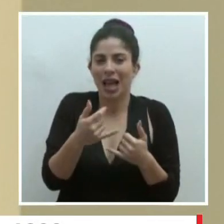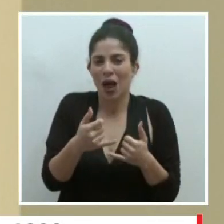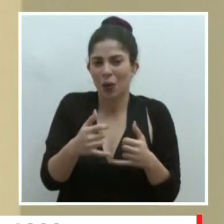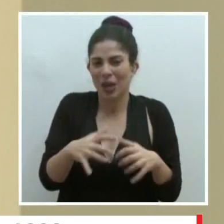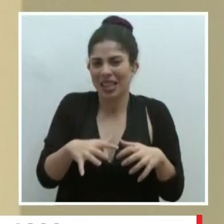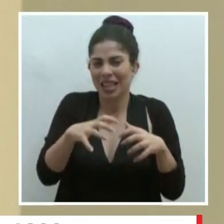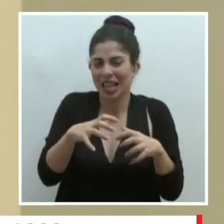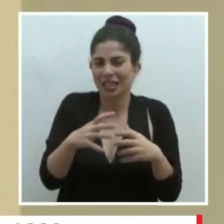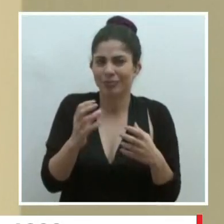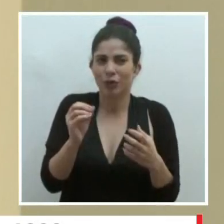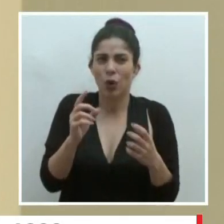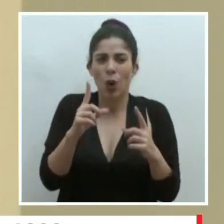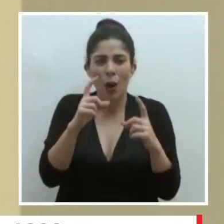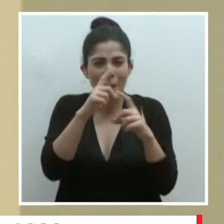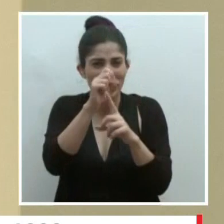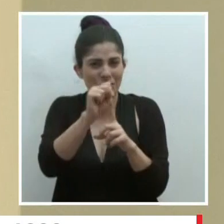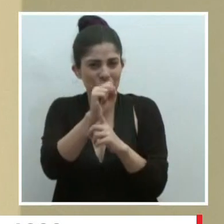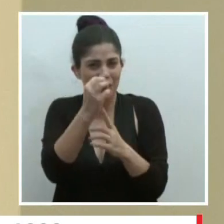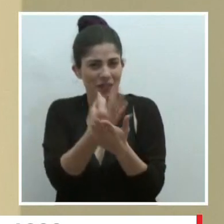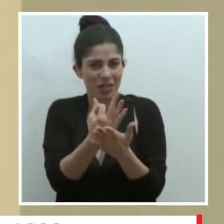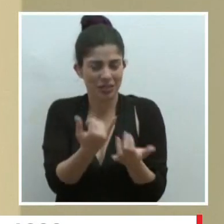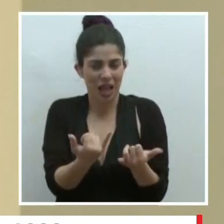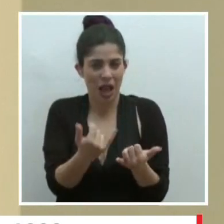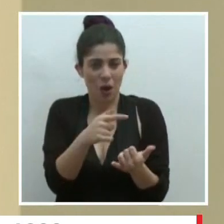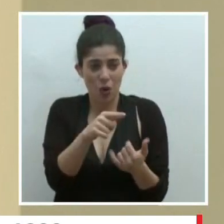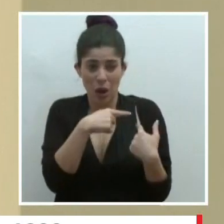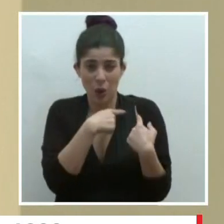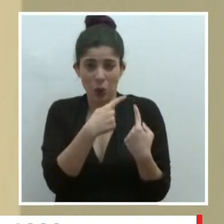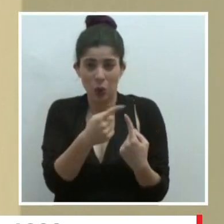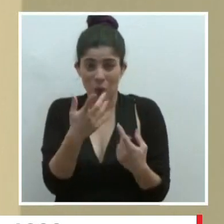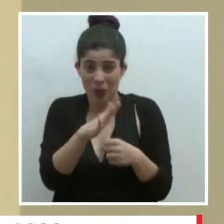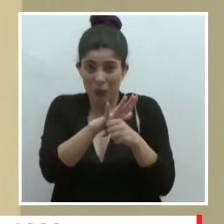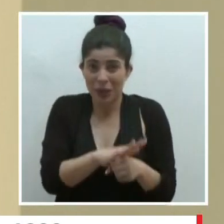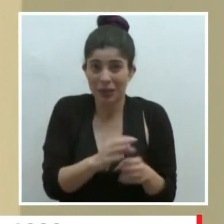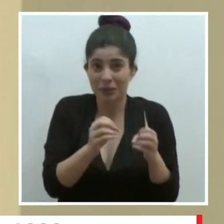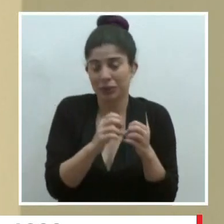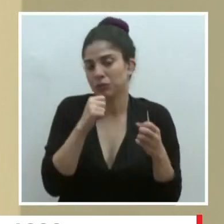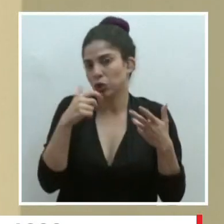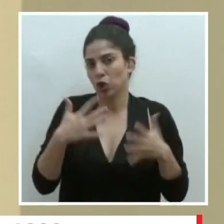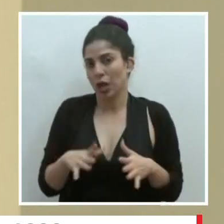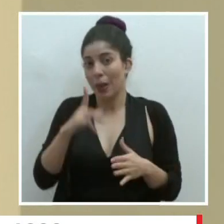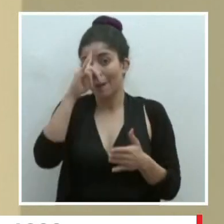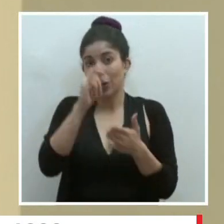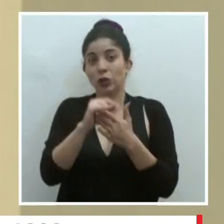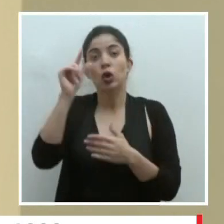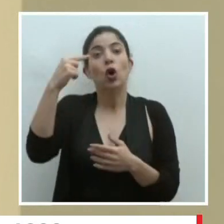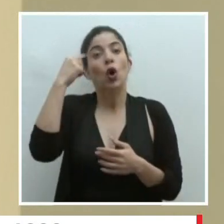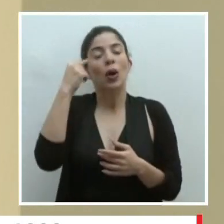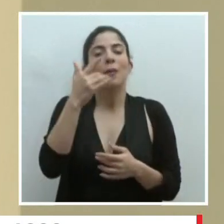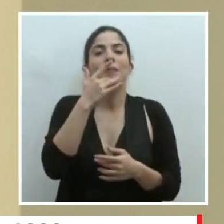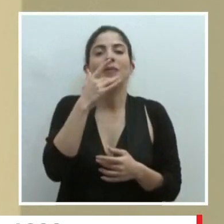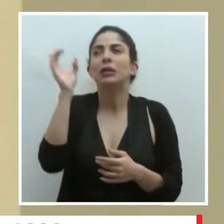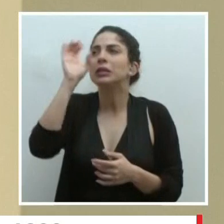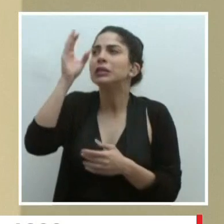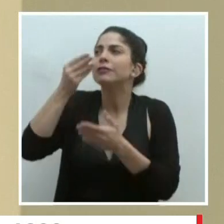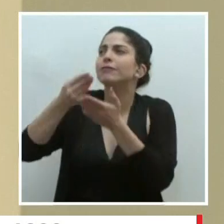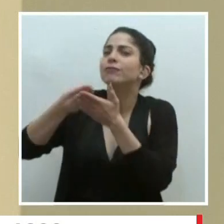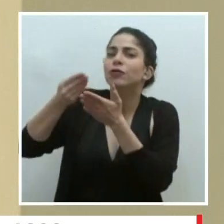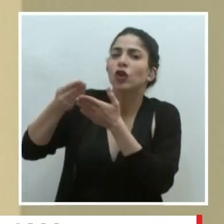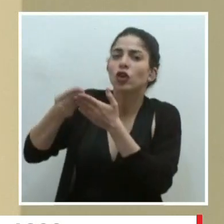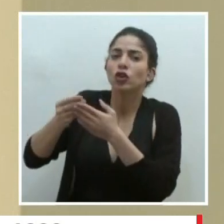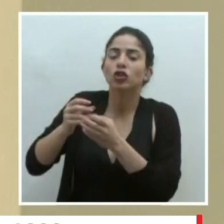las complejas situación fiscal en la que hemos venido estando. Por eso, el gobierno ha optado por buscar fuentes de financiamiento